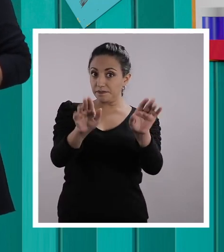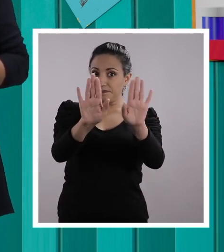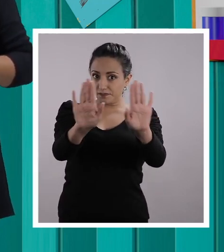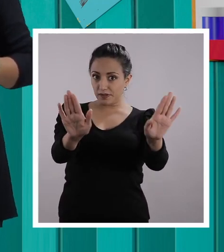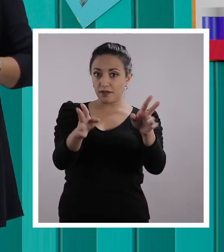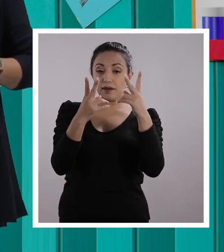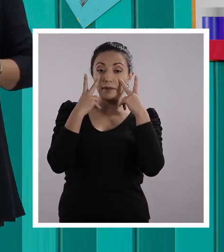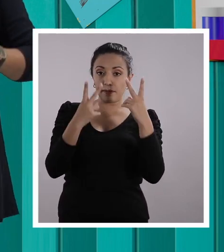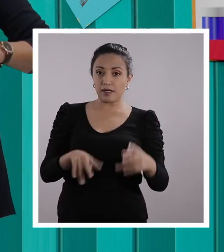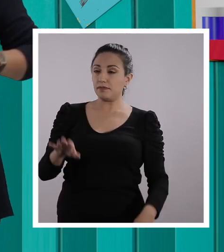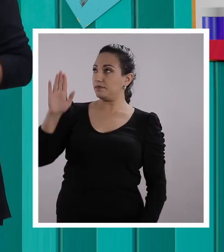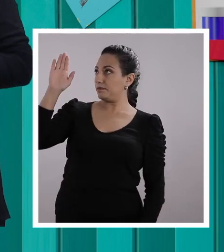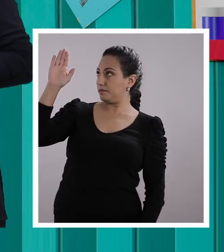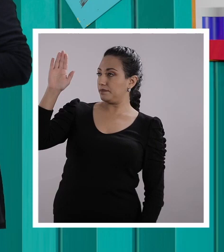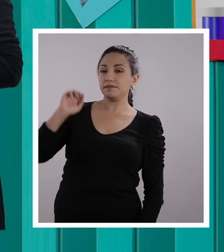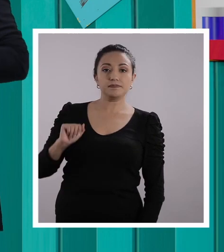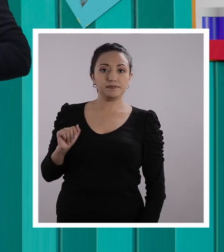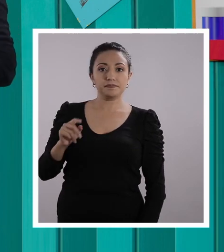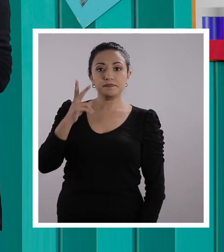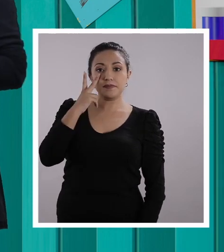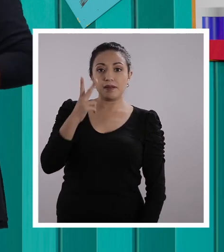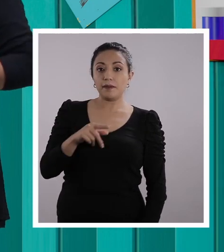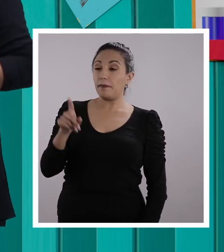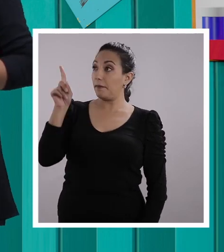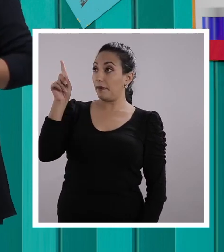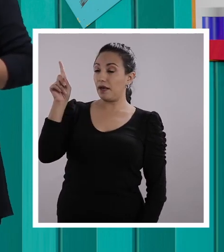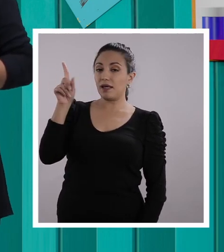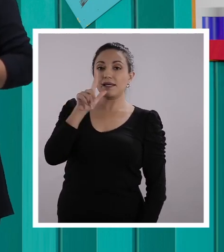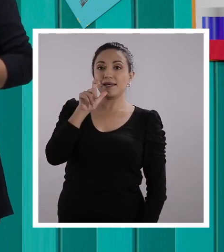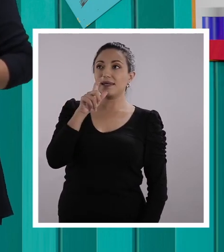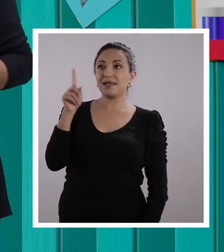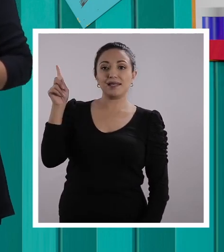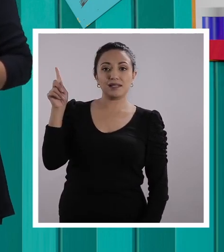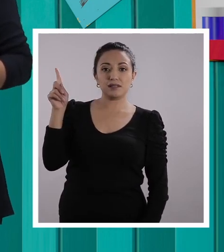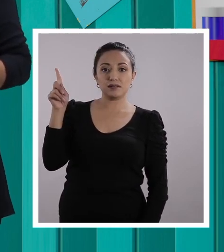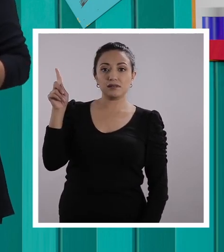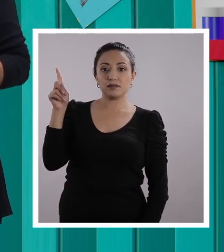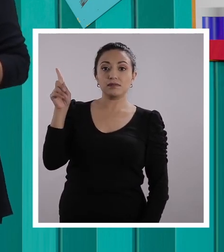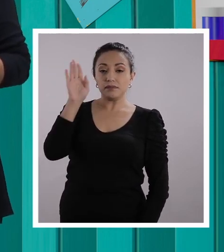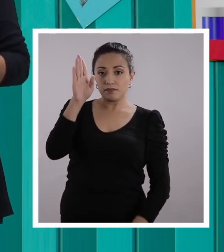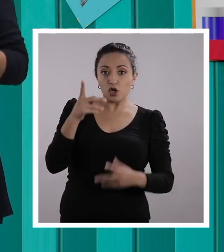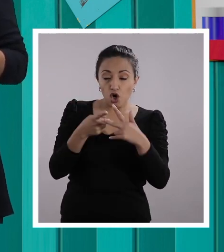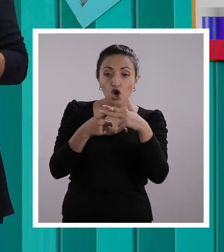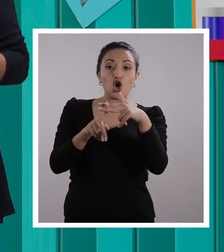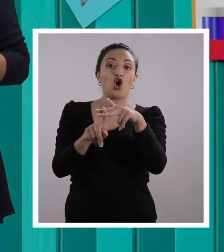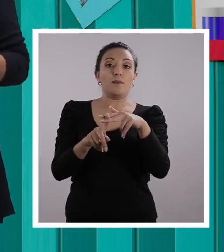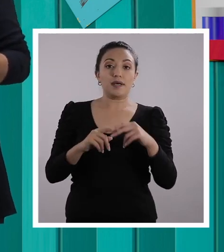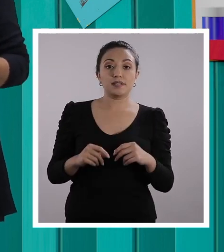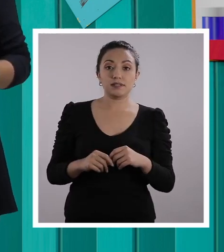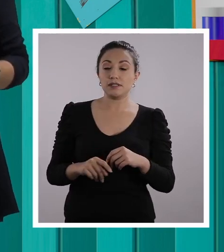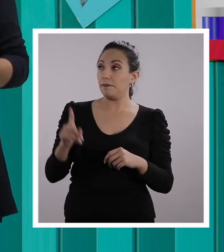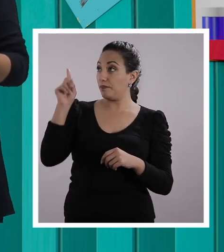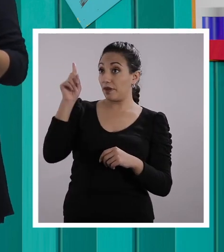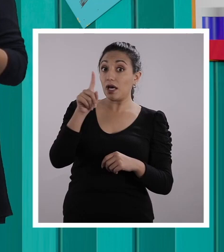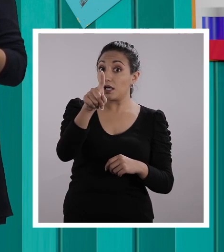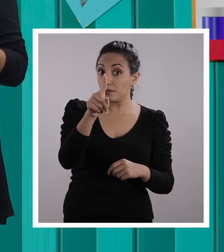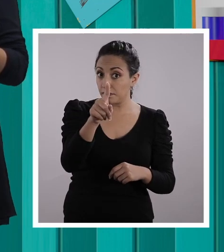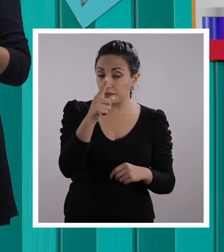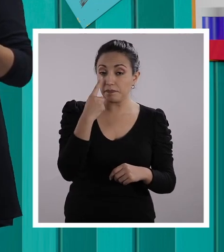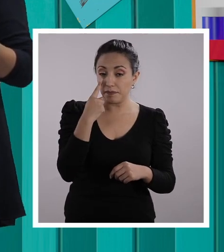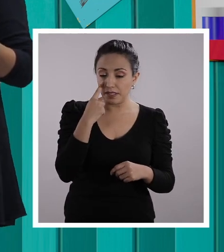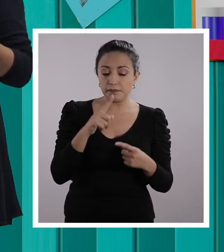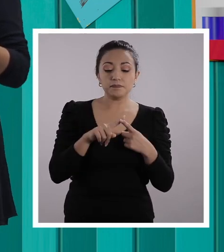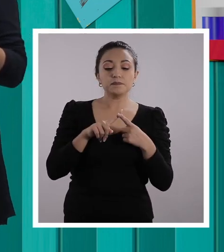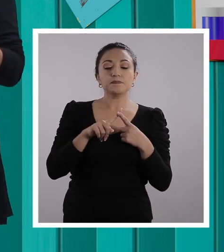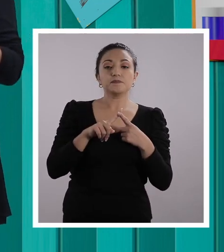están listos primero observamos observemos las imágenes vistos ahora tan tan tan tan empieza el juego de adivinanzas